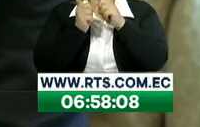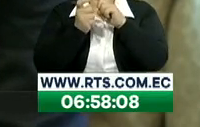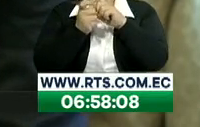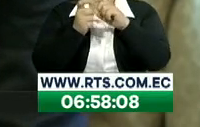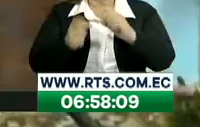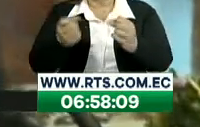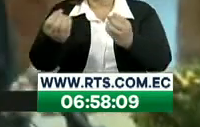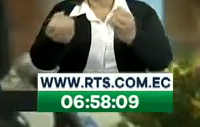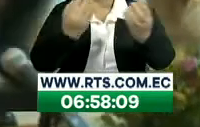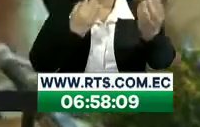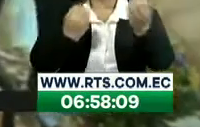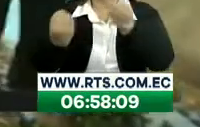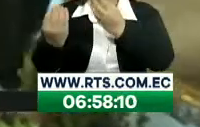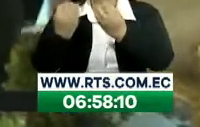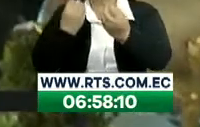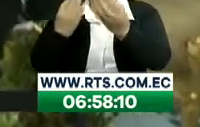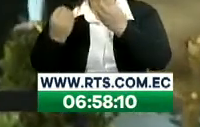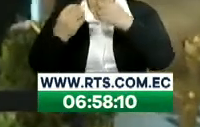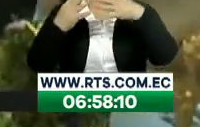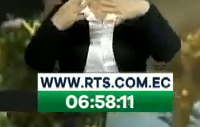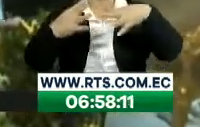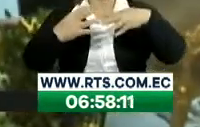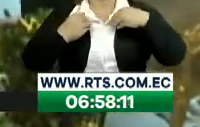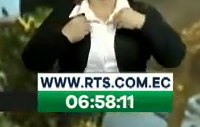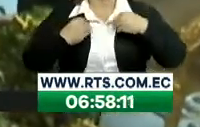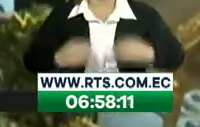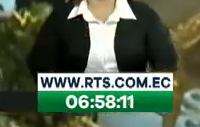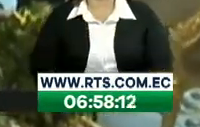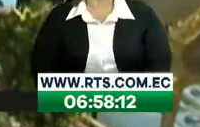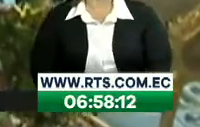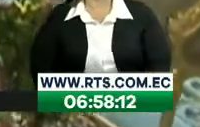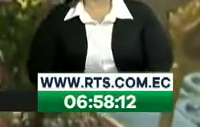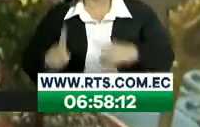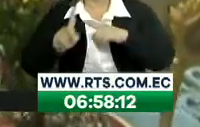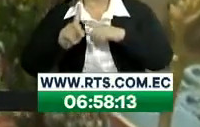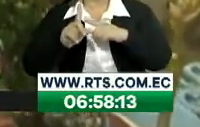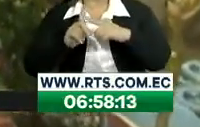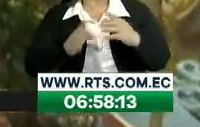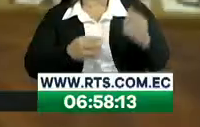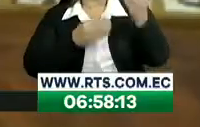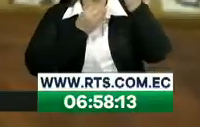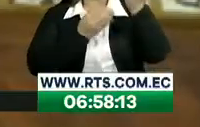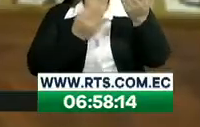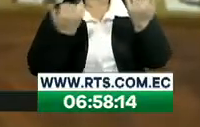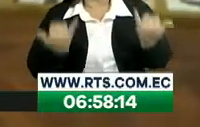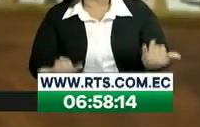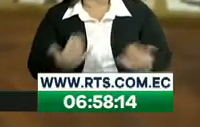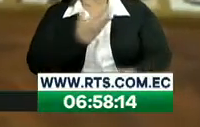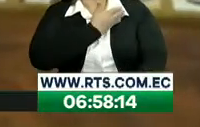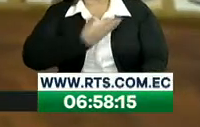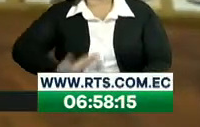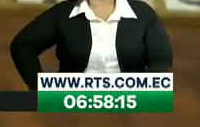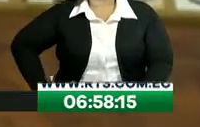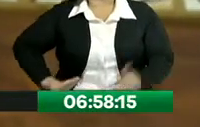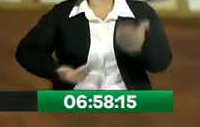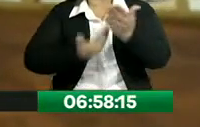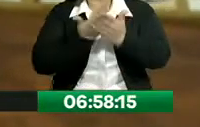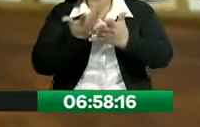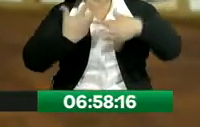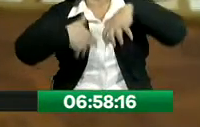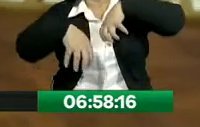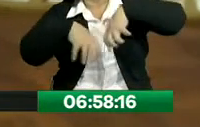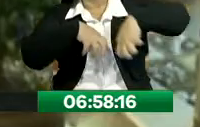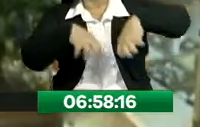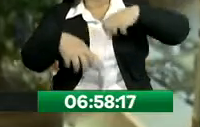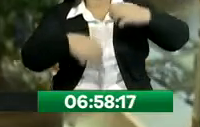dar ustedes. Lanza reconoce los avances que se han gestado dentro del país. Afirma que espera que las reformas que se tramitan en la Asamblea a la Ley de